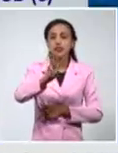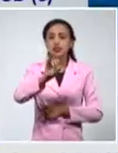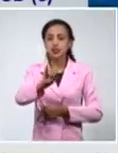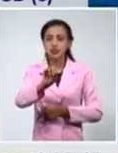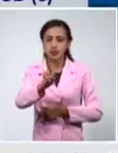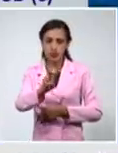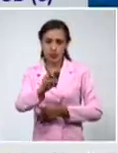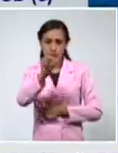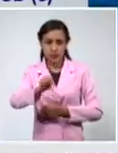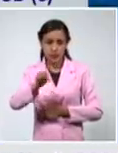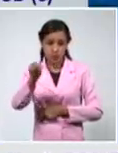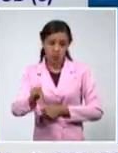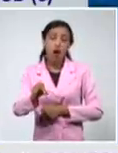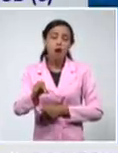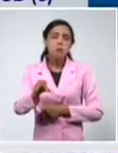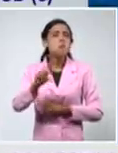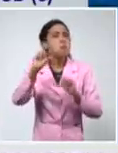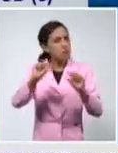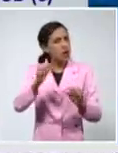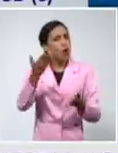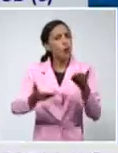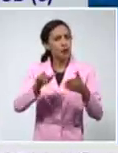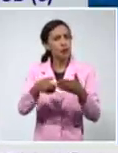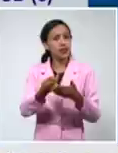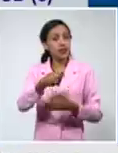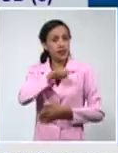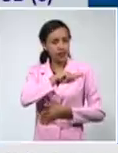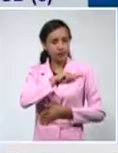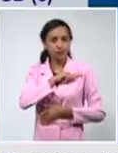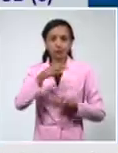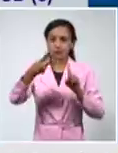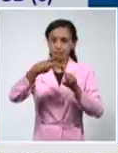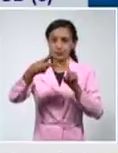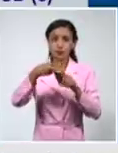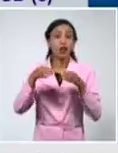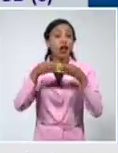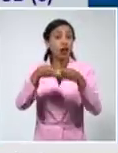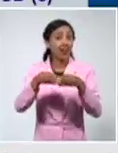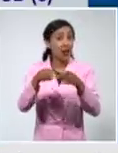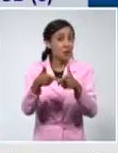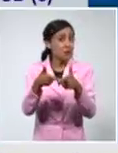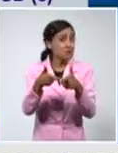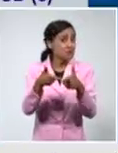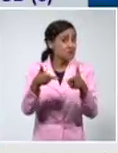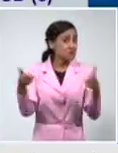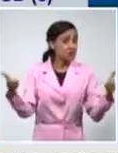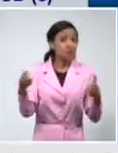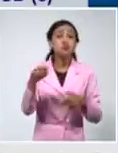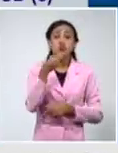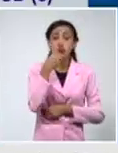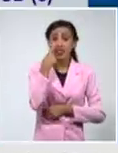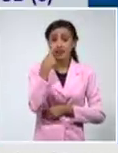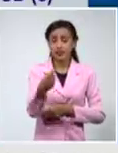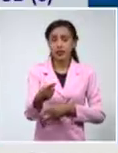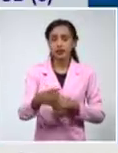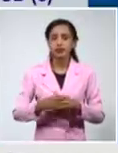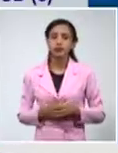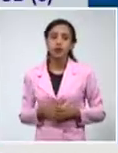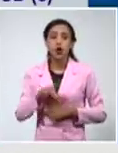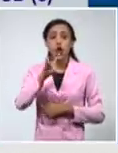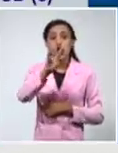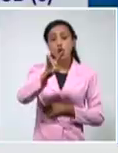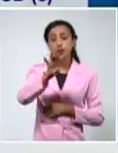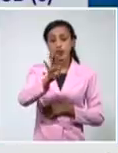aunque es inferior al día de ayer. Granma, muy elevado el número de casos, ahí lo pueden ver,